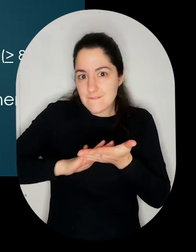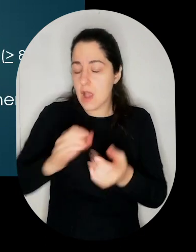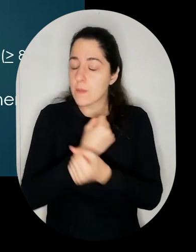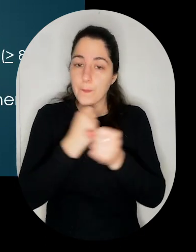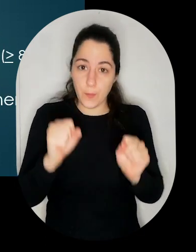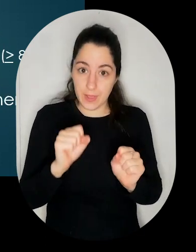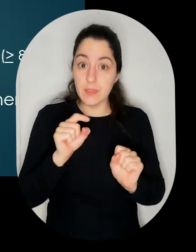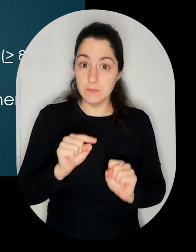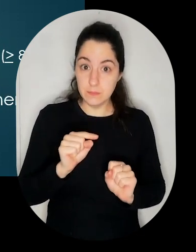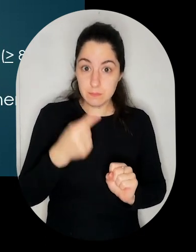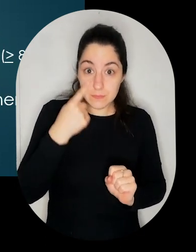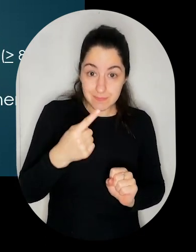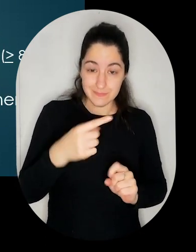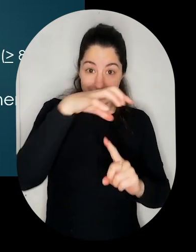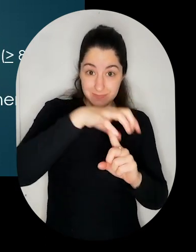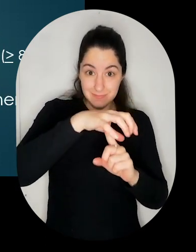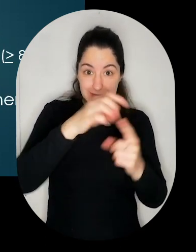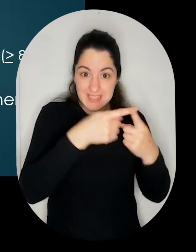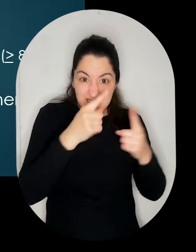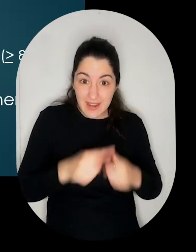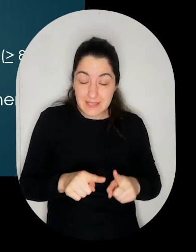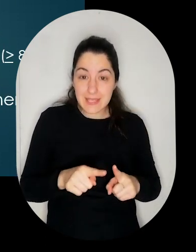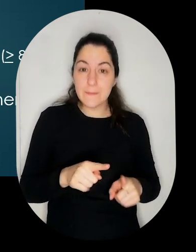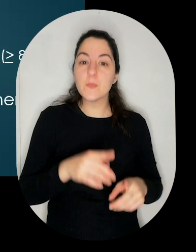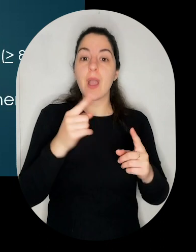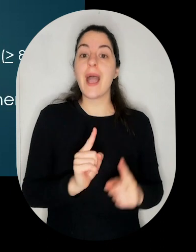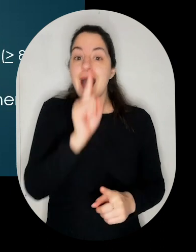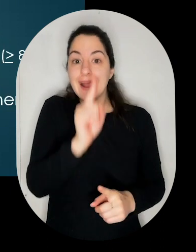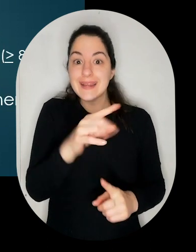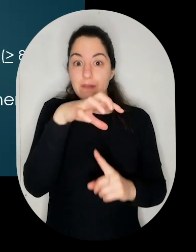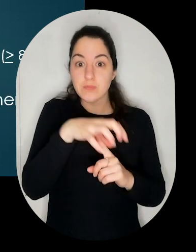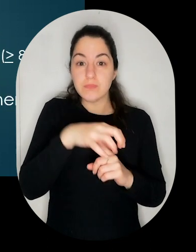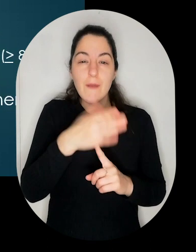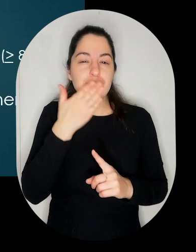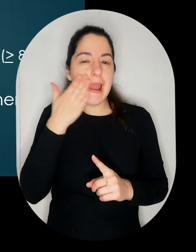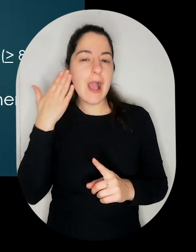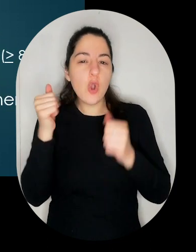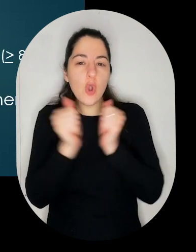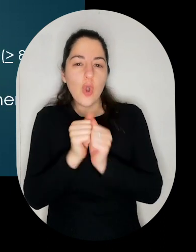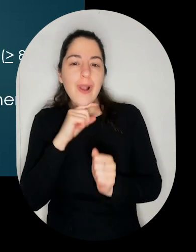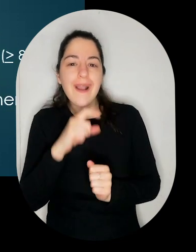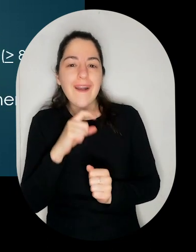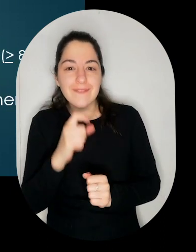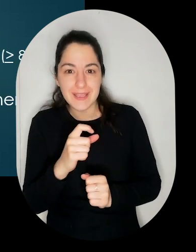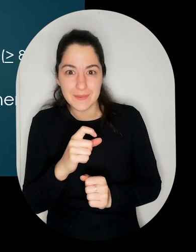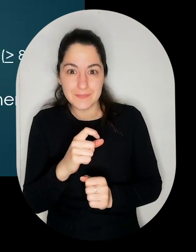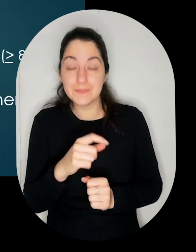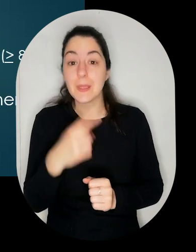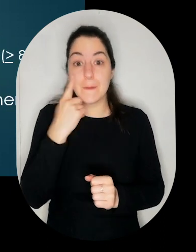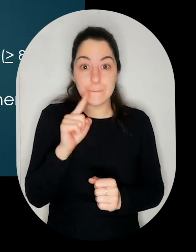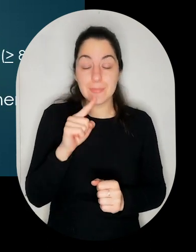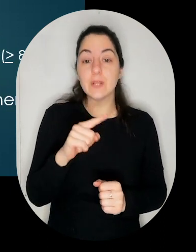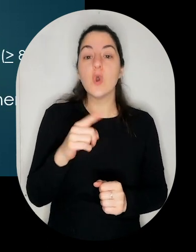la diferenciamos principalmente porque el pie de Amanita rubescens es blanco tirando a café y al corte oxida café rojizo, por